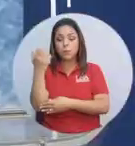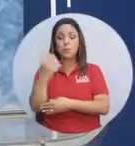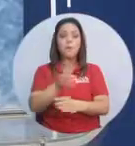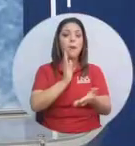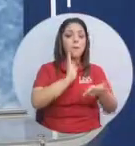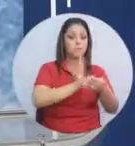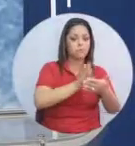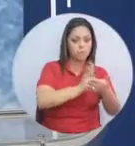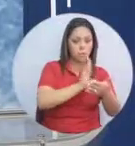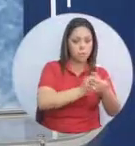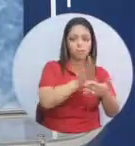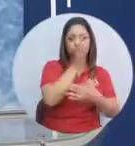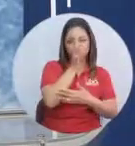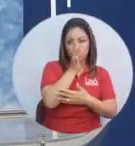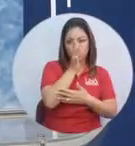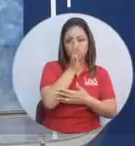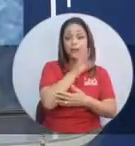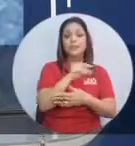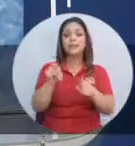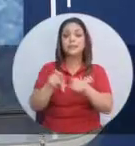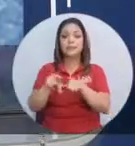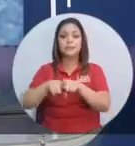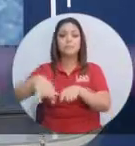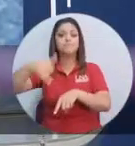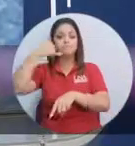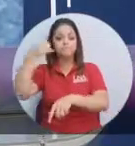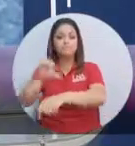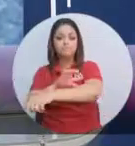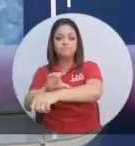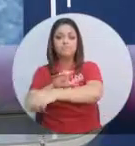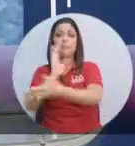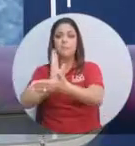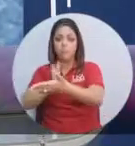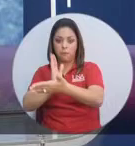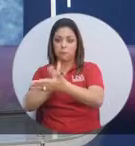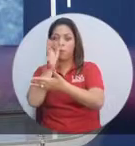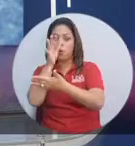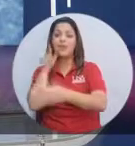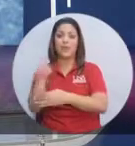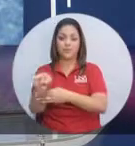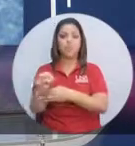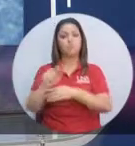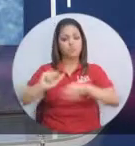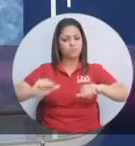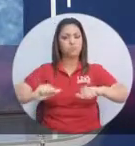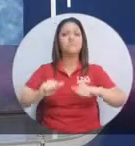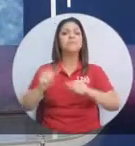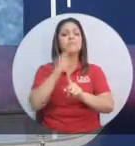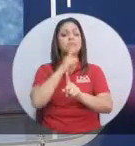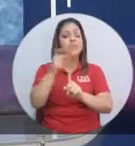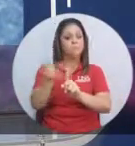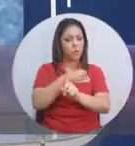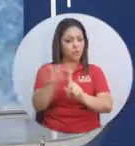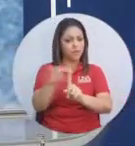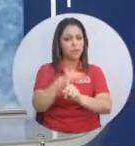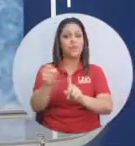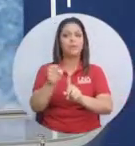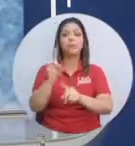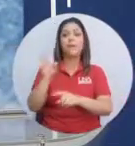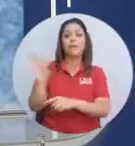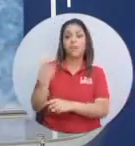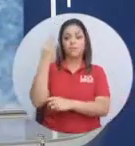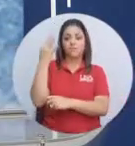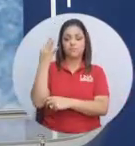el ciberbullying en su manifestación, ¿verdad? Con los dispositivos, es una forma de violencia. Eso es una cosa que hay que